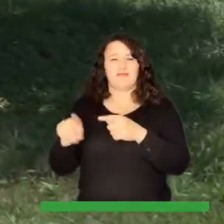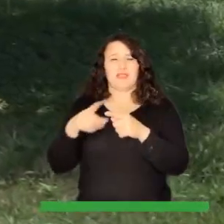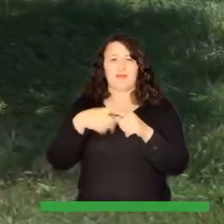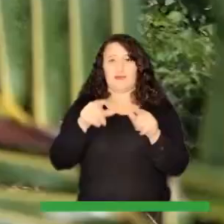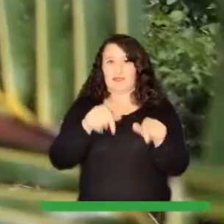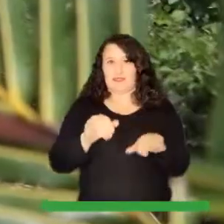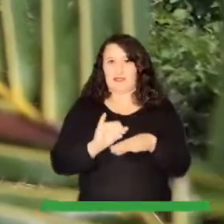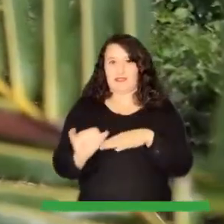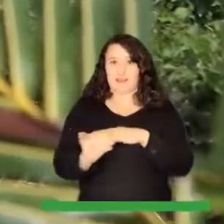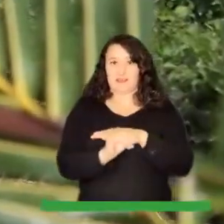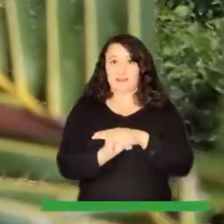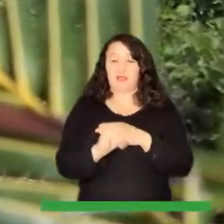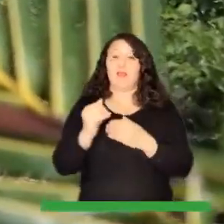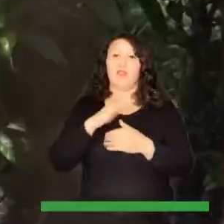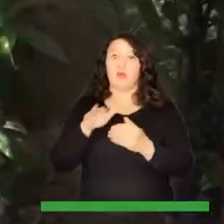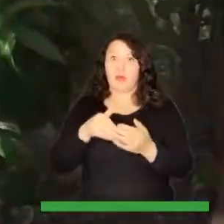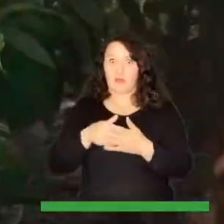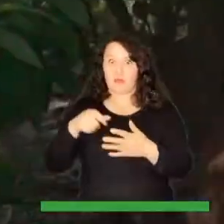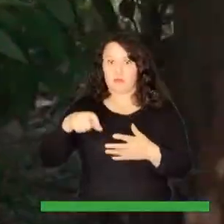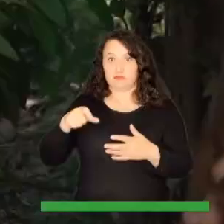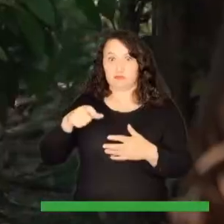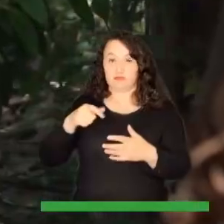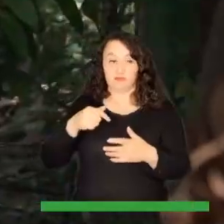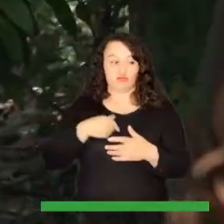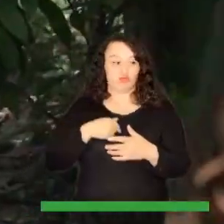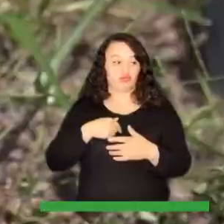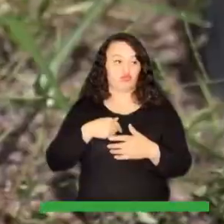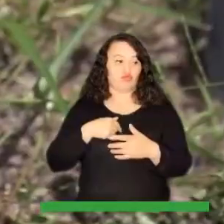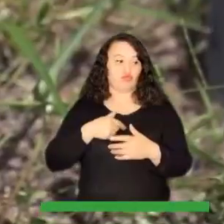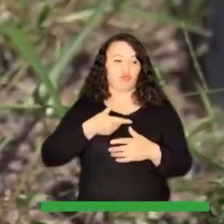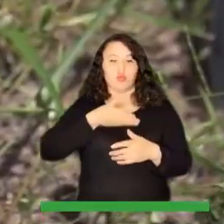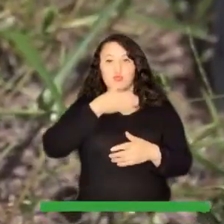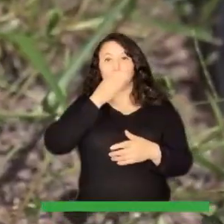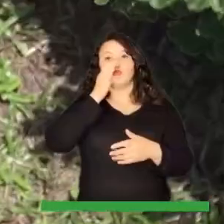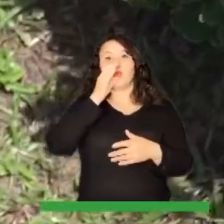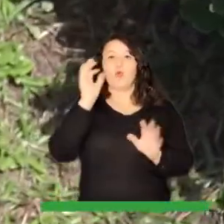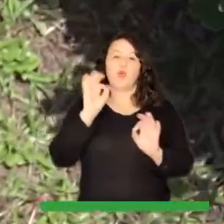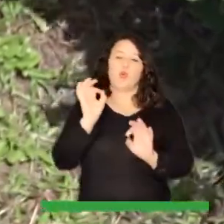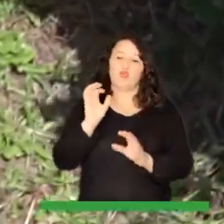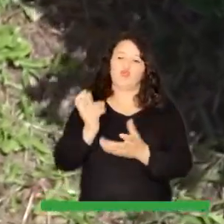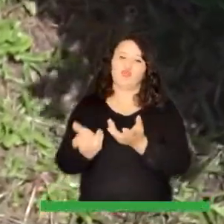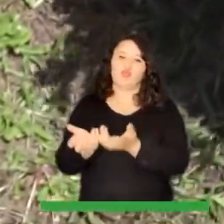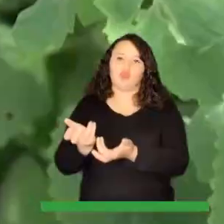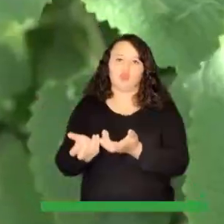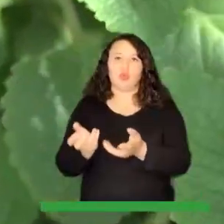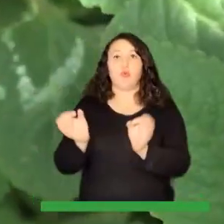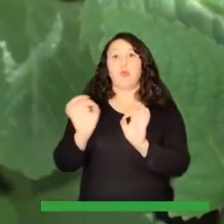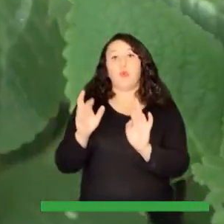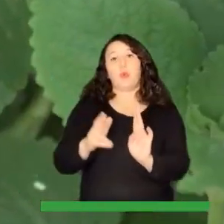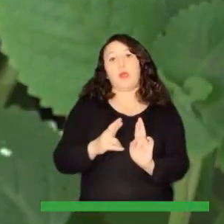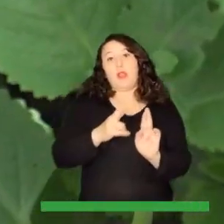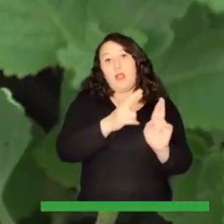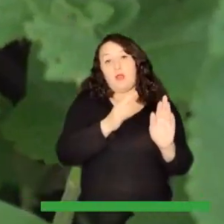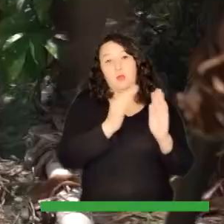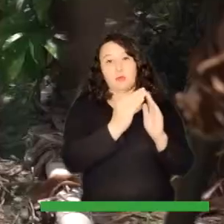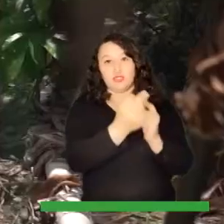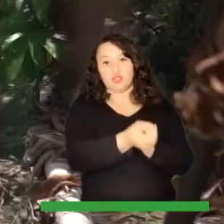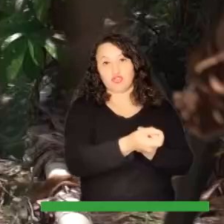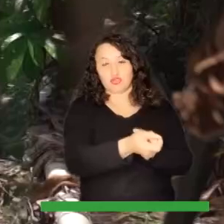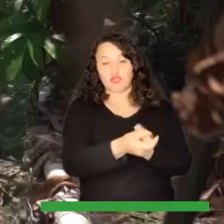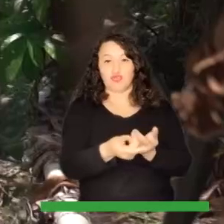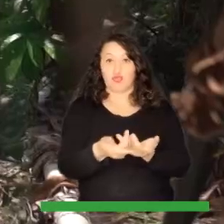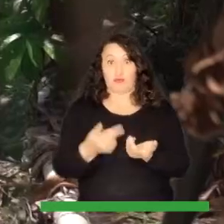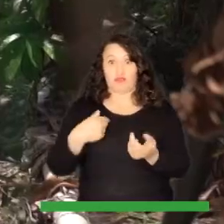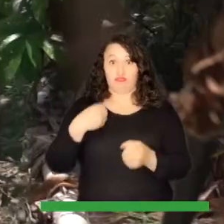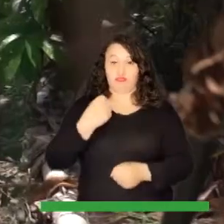isla. Todo tiene una necesidad. Yo me la tomo, o cocino con ella, o le regalo al vecino.